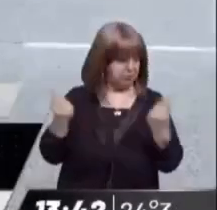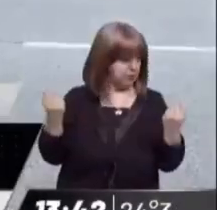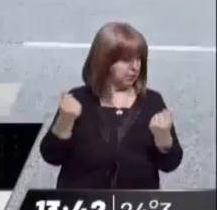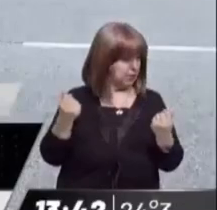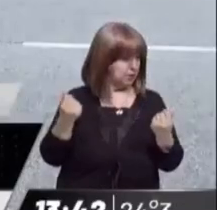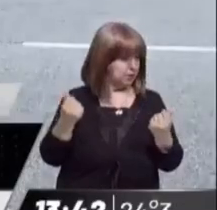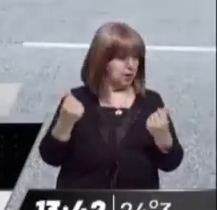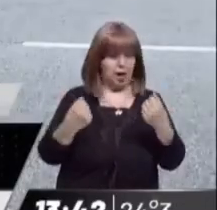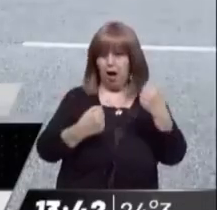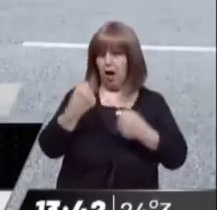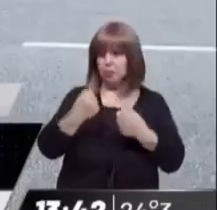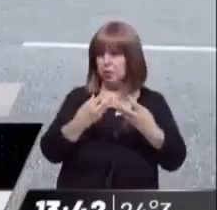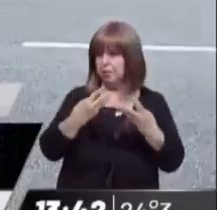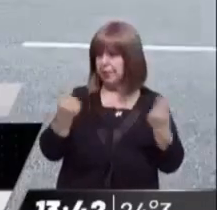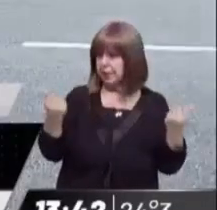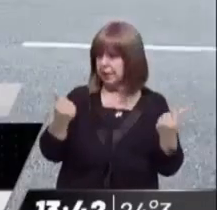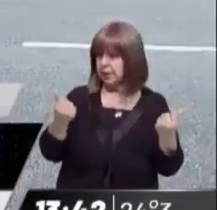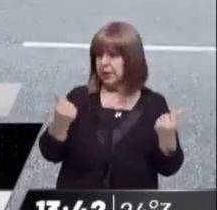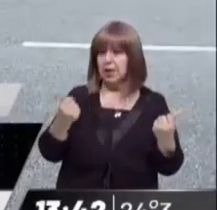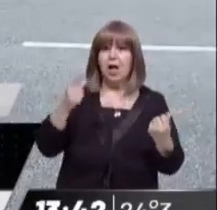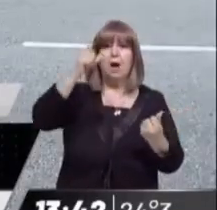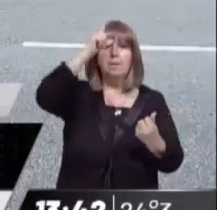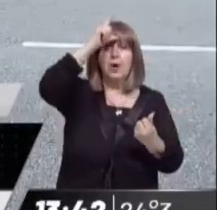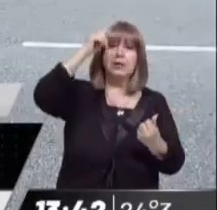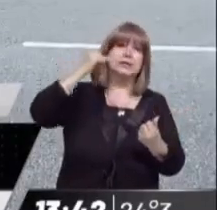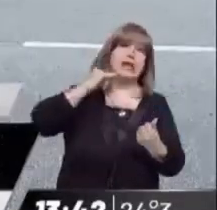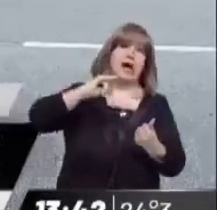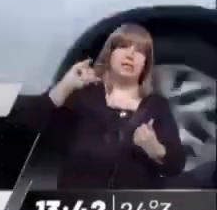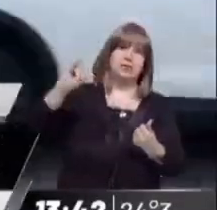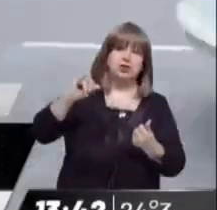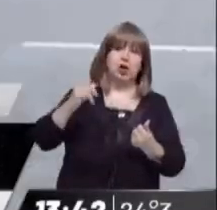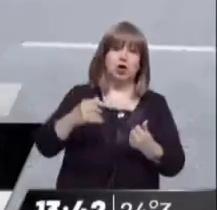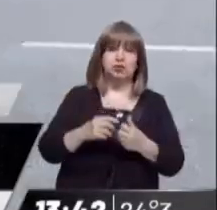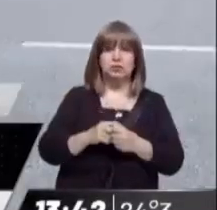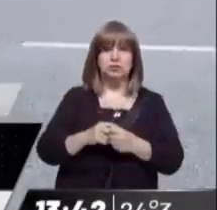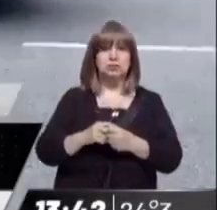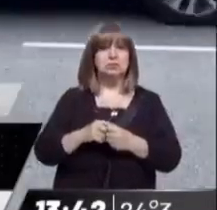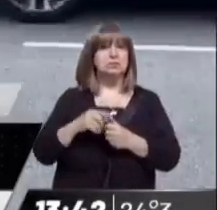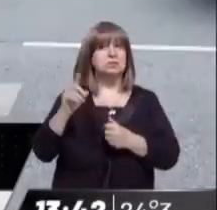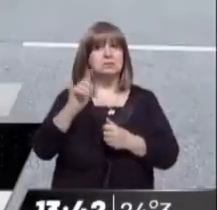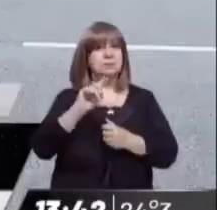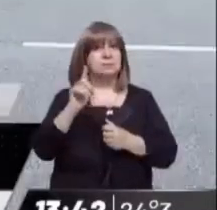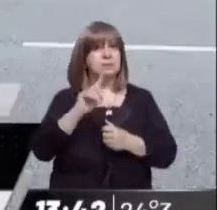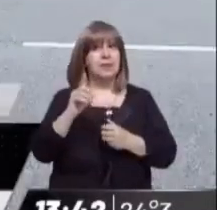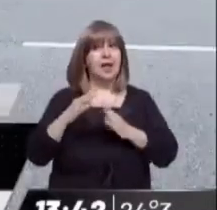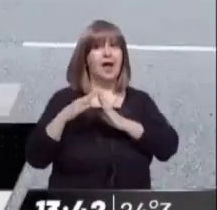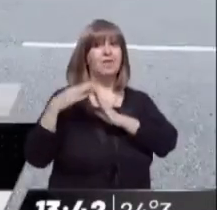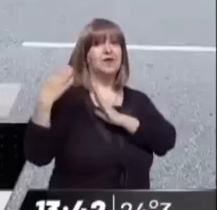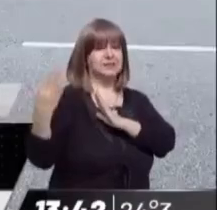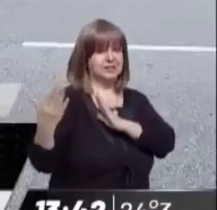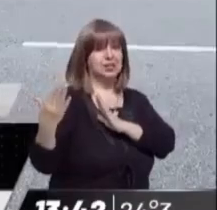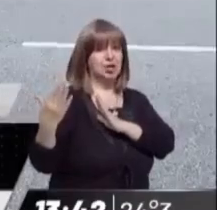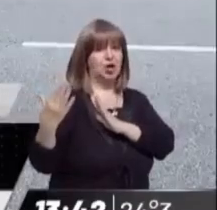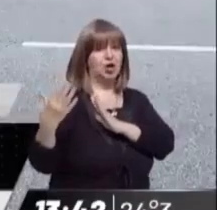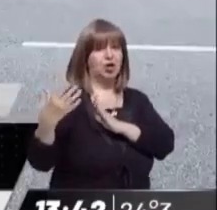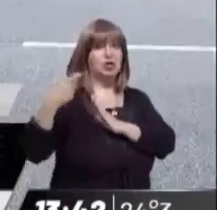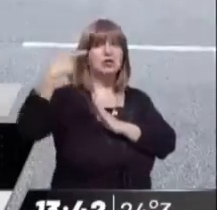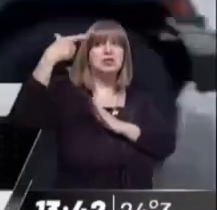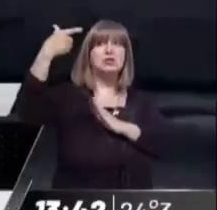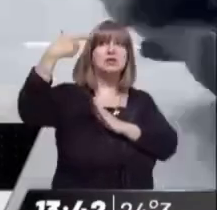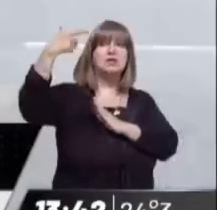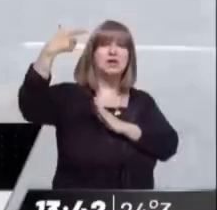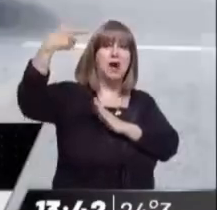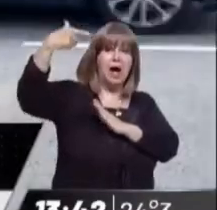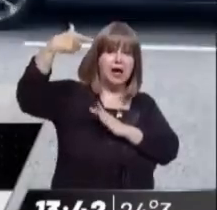de la nena y del auto inmediatamente el vecino mostró una cámara de seguridad que tenía donde vieron que la nena se había